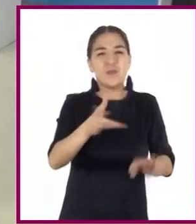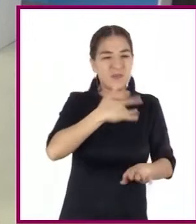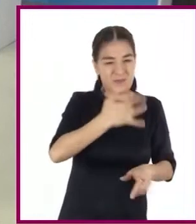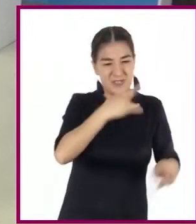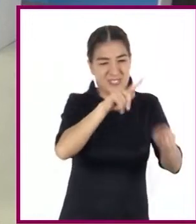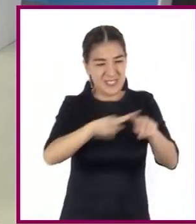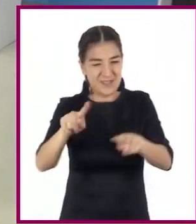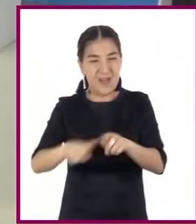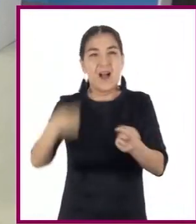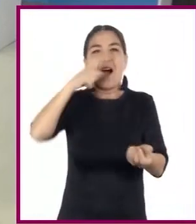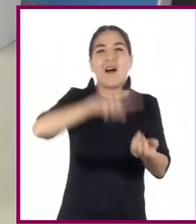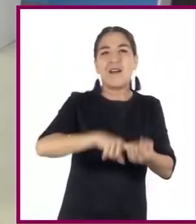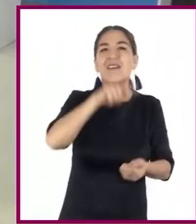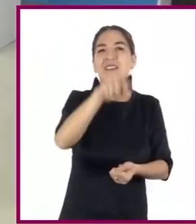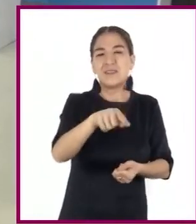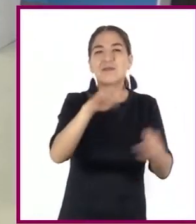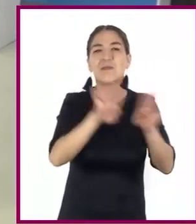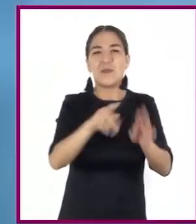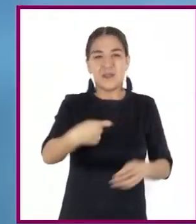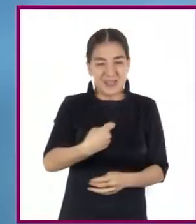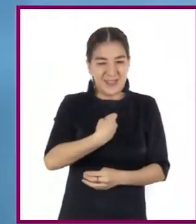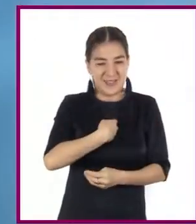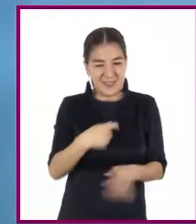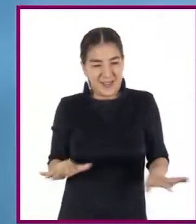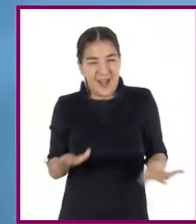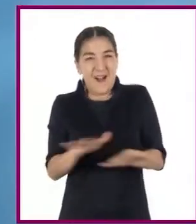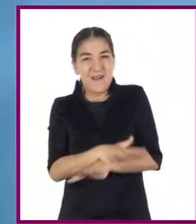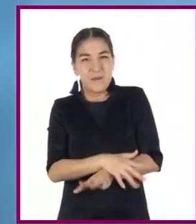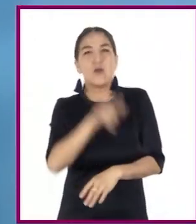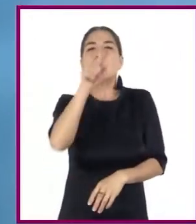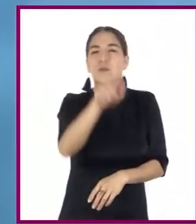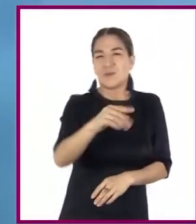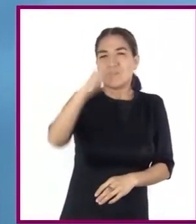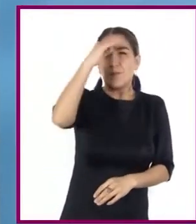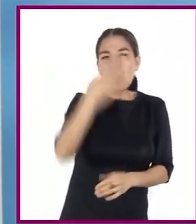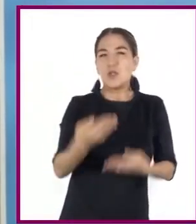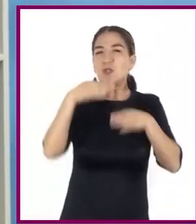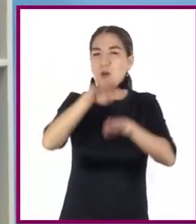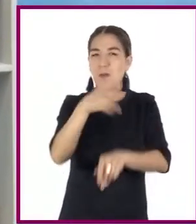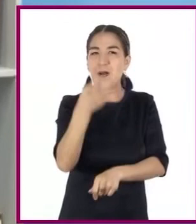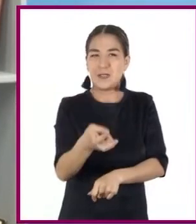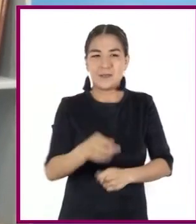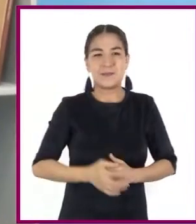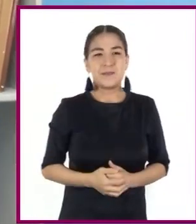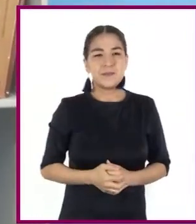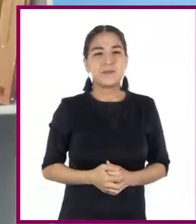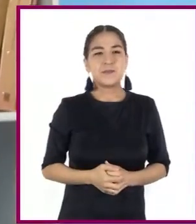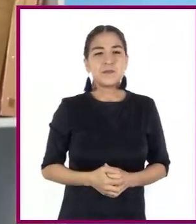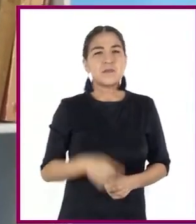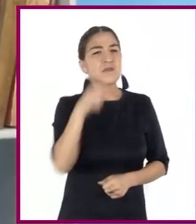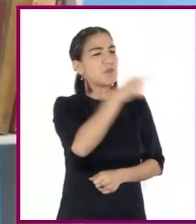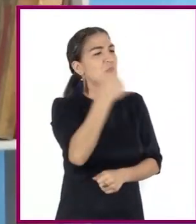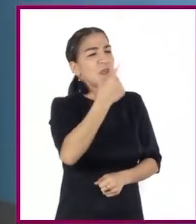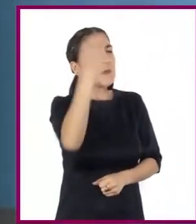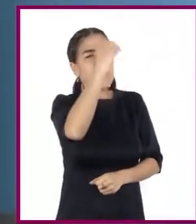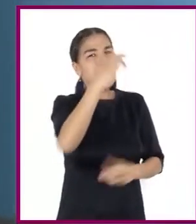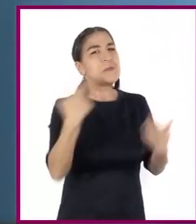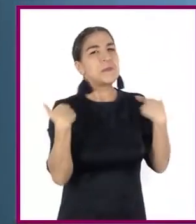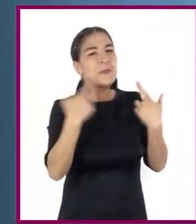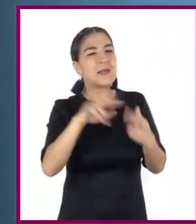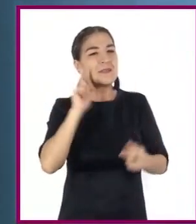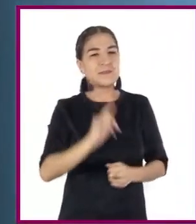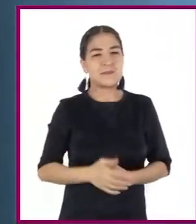en la conformación de su identidad? Reflexionemos al respecto. ¿Qué opinas, maestra Nayeli?